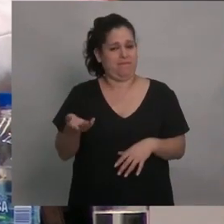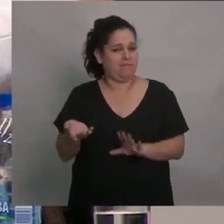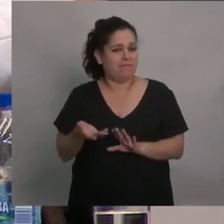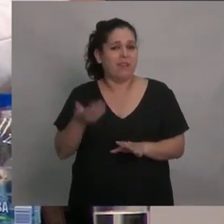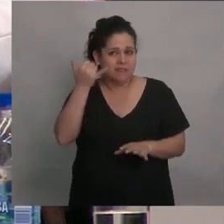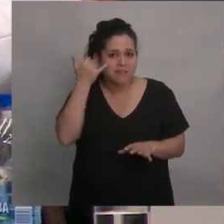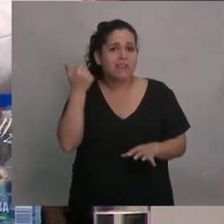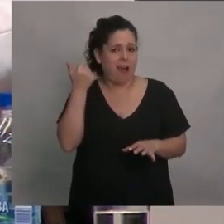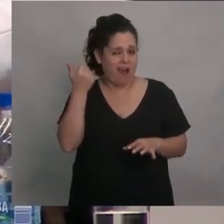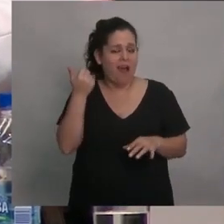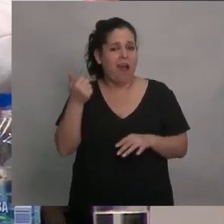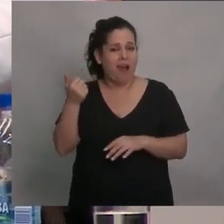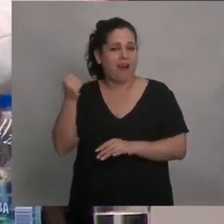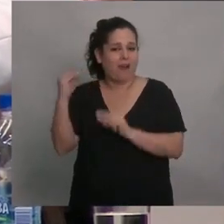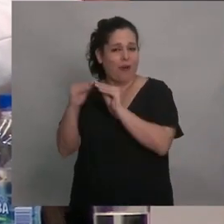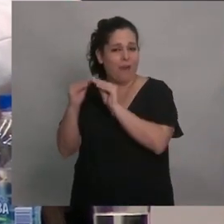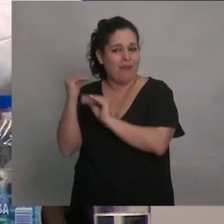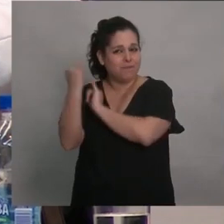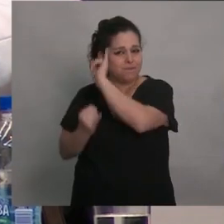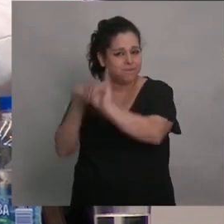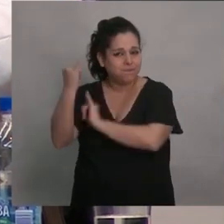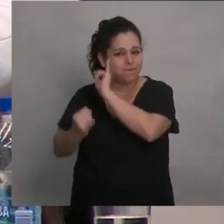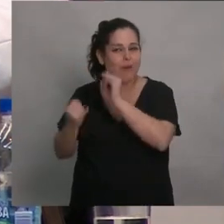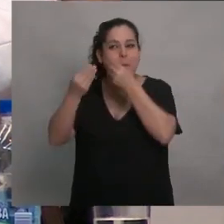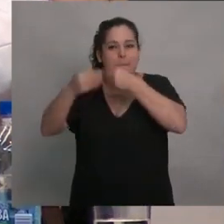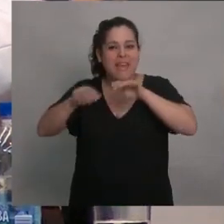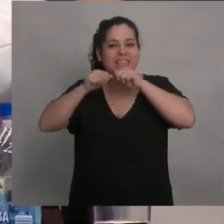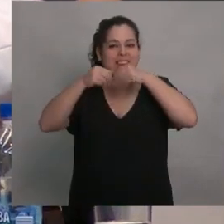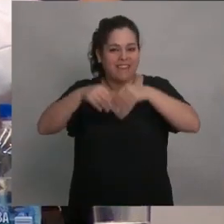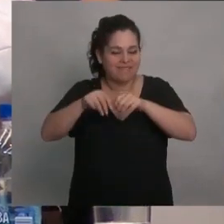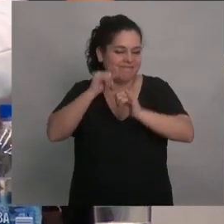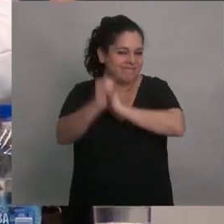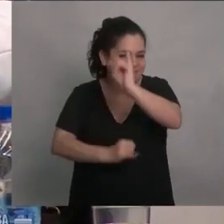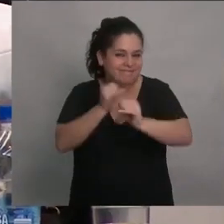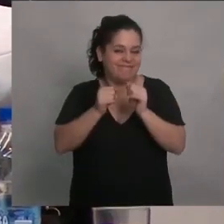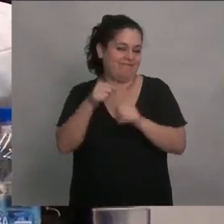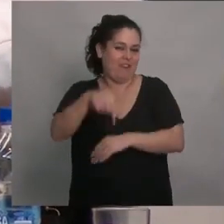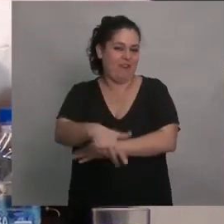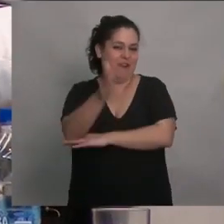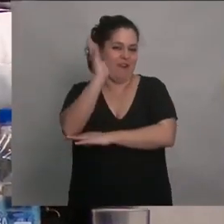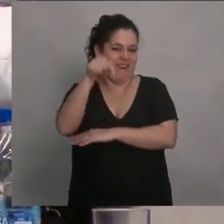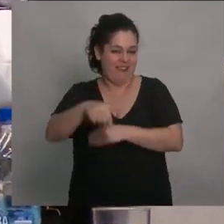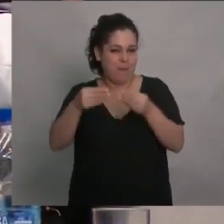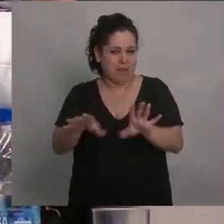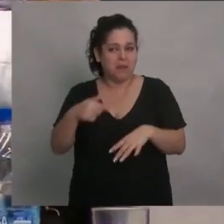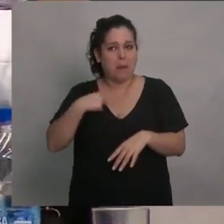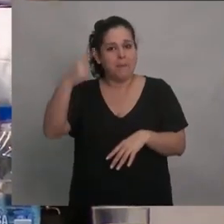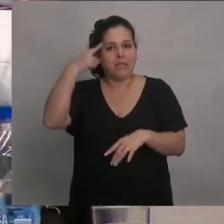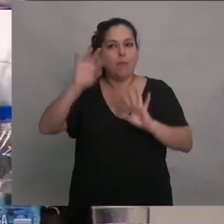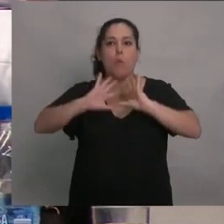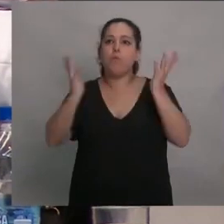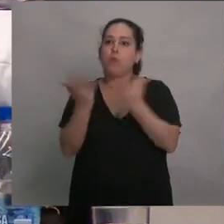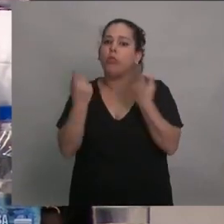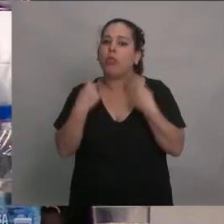puestas con la compañera cuando nos abrió el panel, ¿no? En esta creemos que otro mundo es